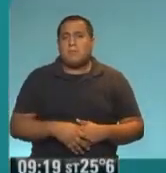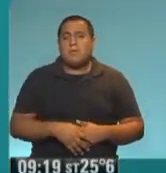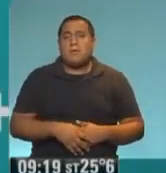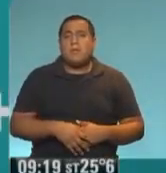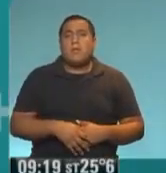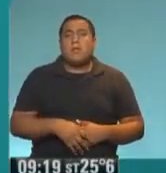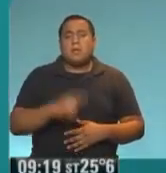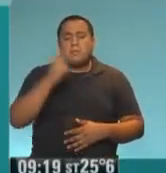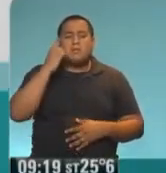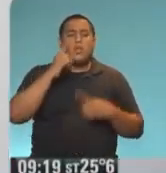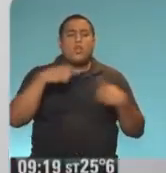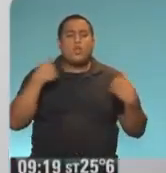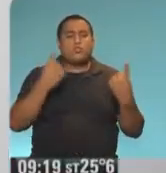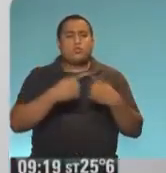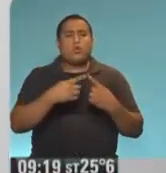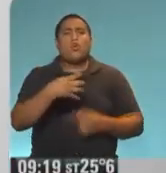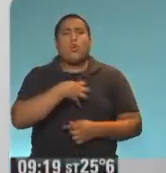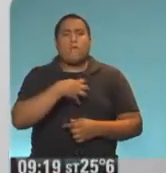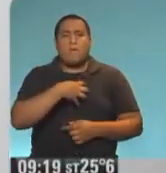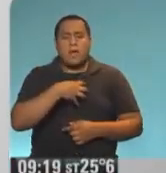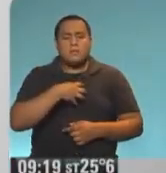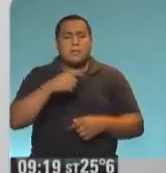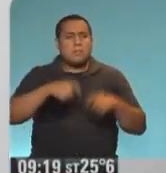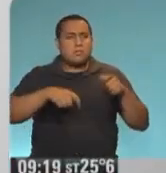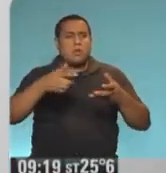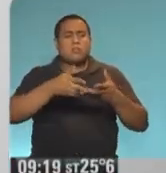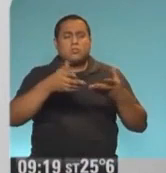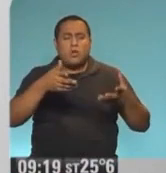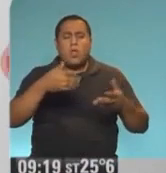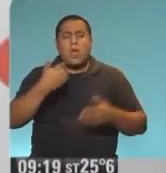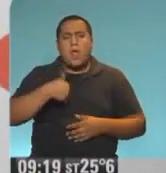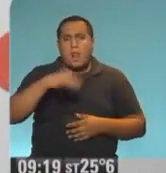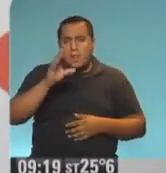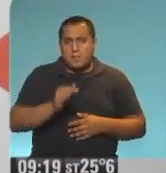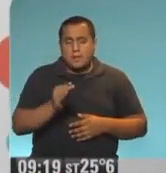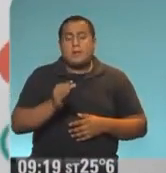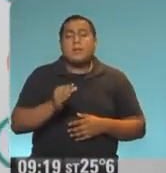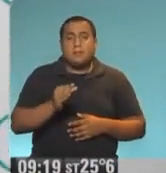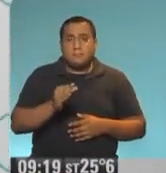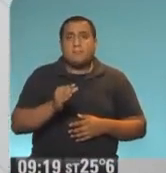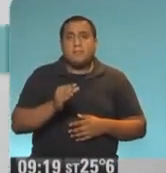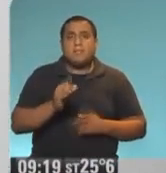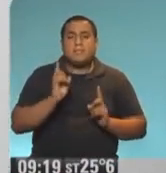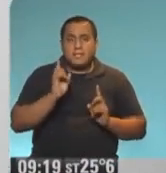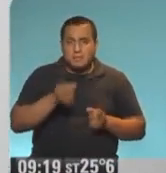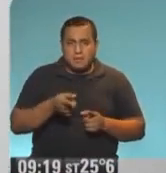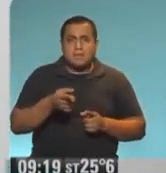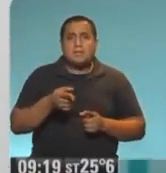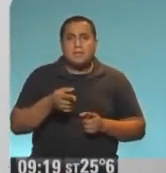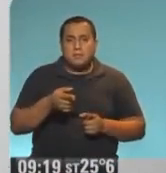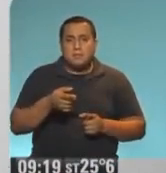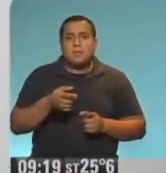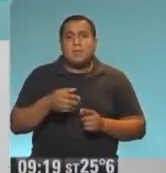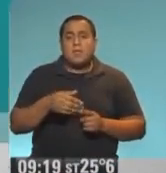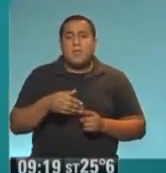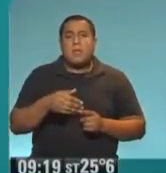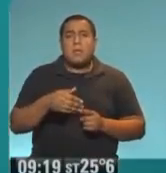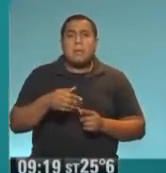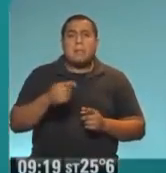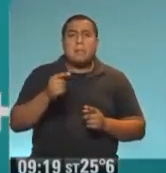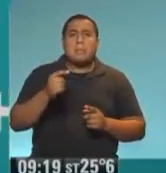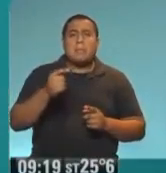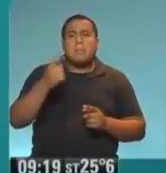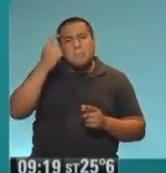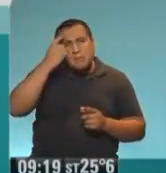finalmente es creer en nosotros, creer en nuestra sociedad, creer en la Argentina y bueno, y hacer todo lo posible por dejar atrás todas las